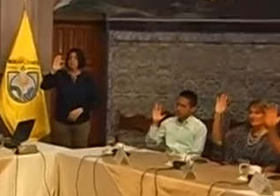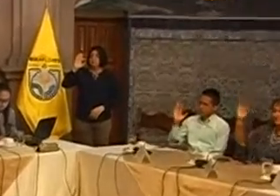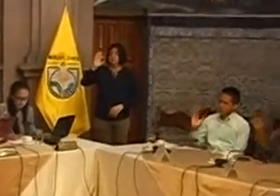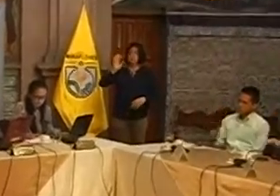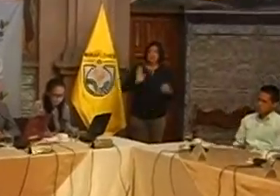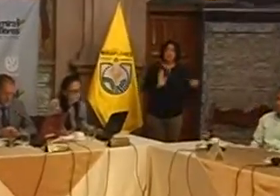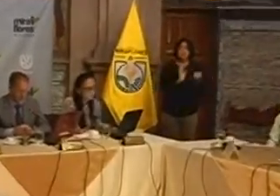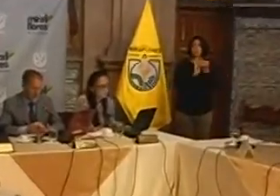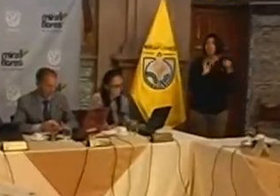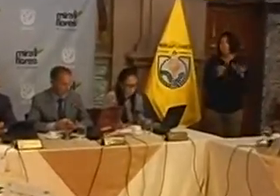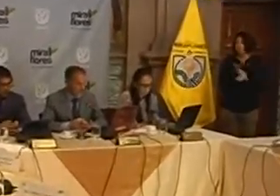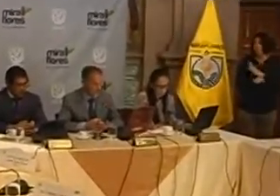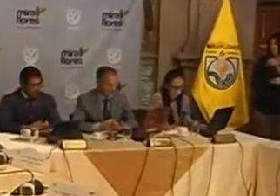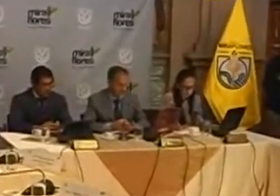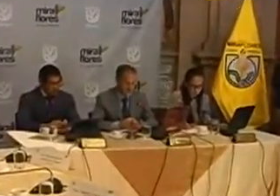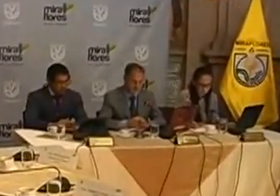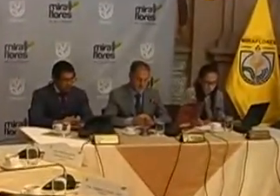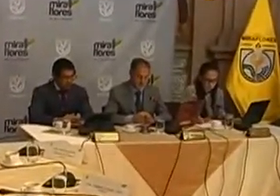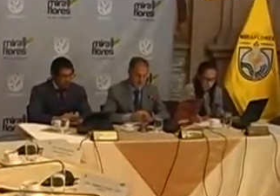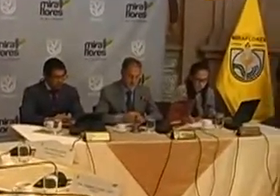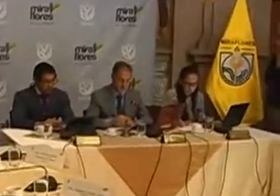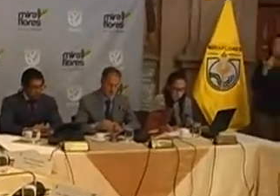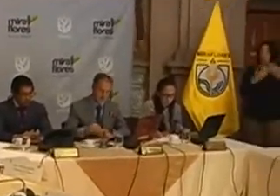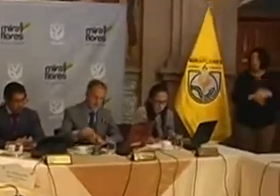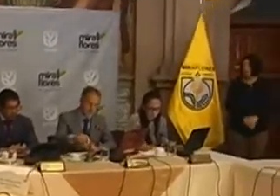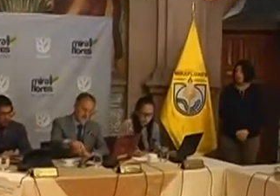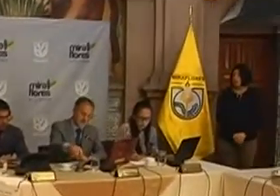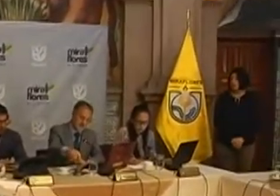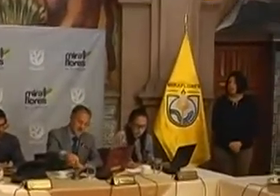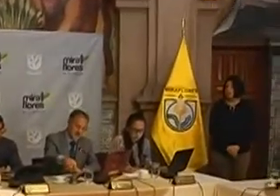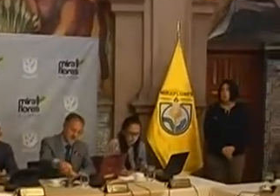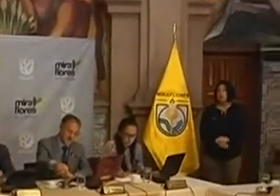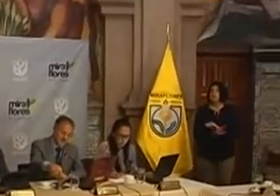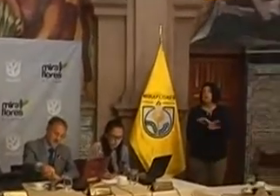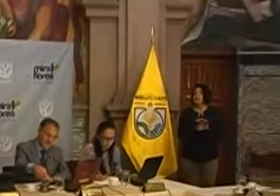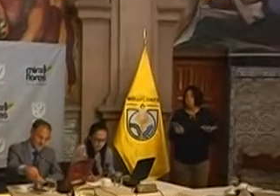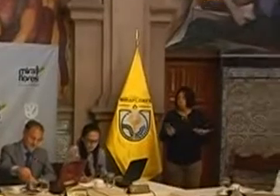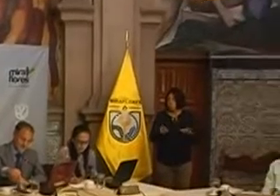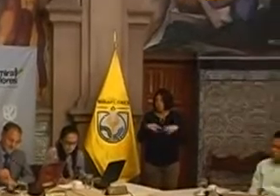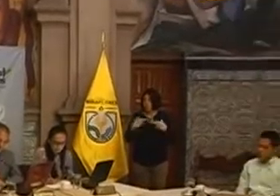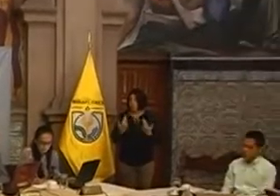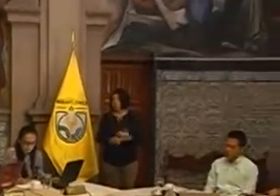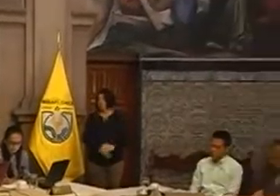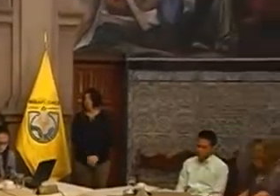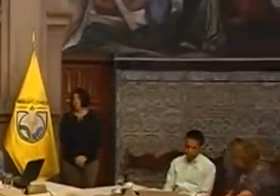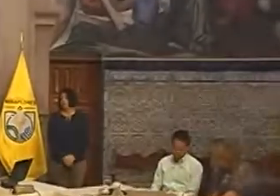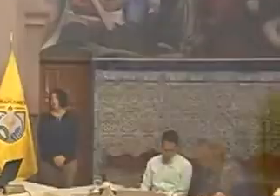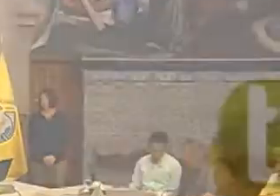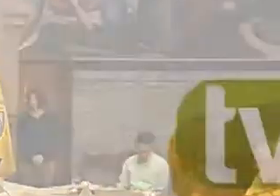Se aprueba por unanimidad de votos de nuevo. Muchas gracias. Y se levanta la sesión.